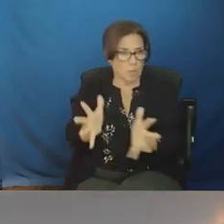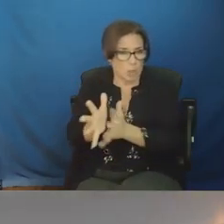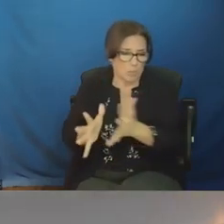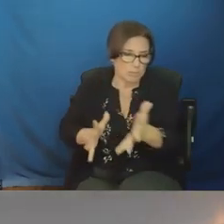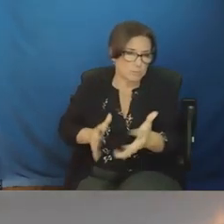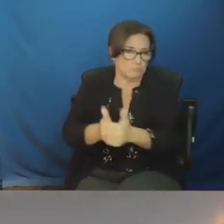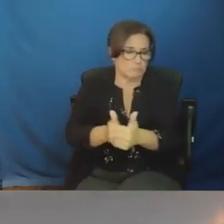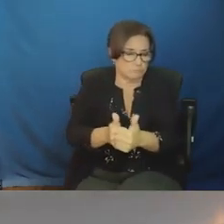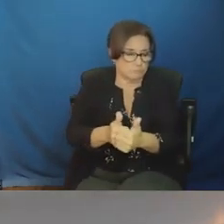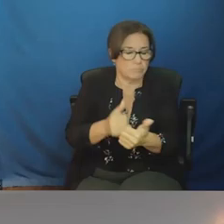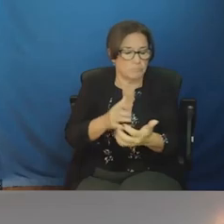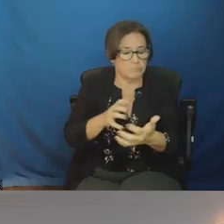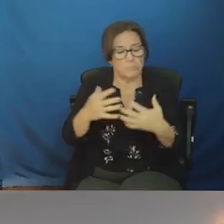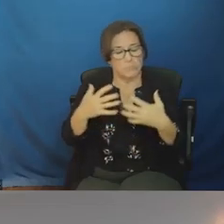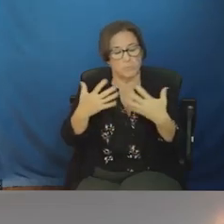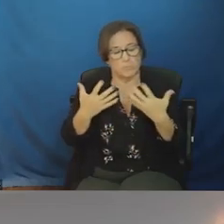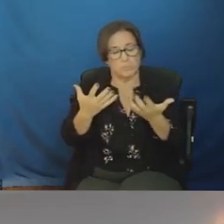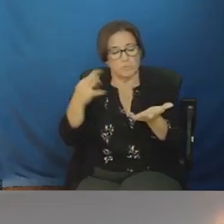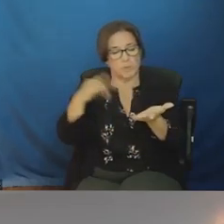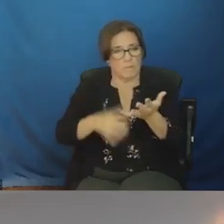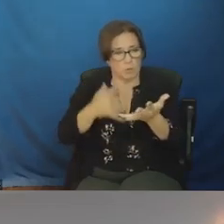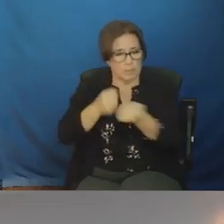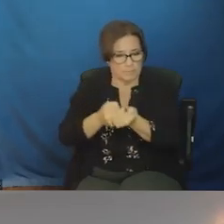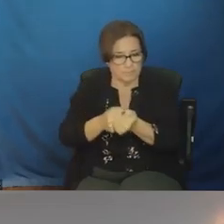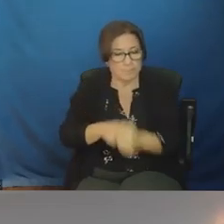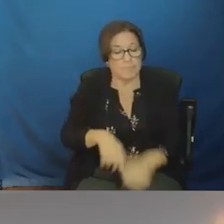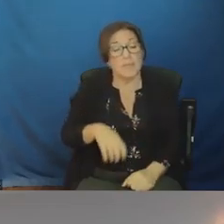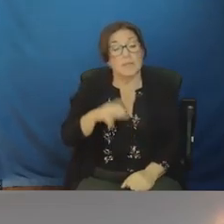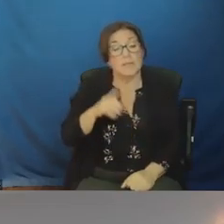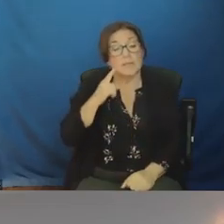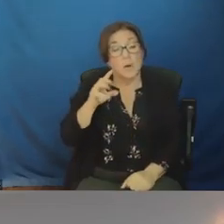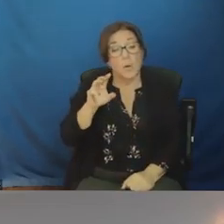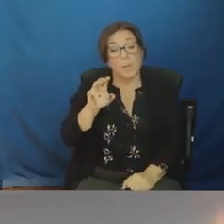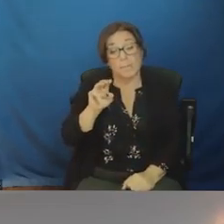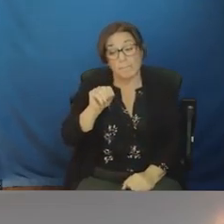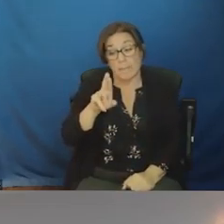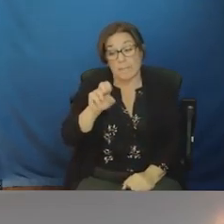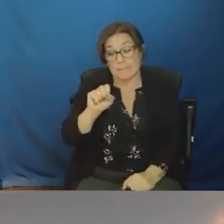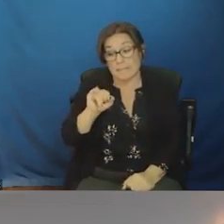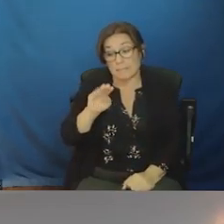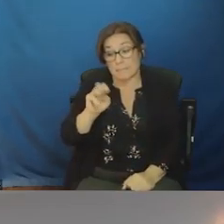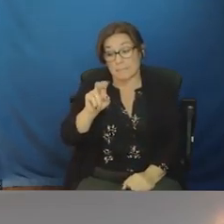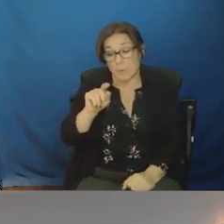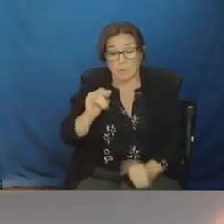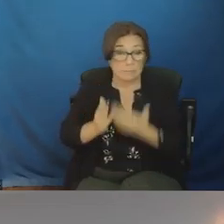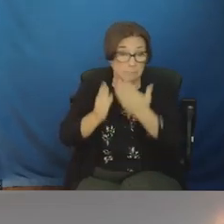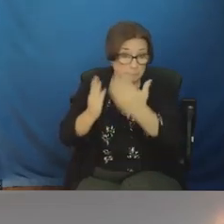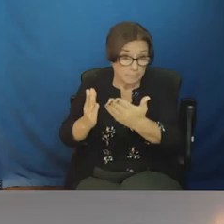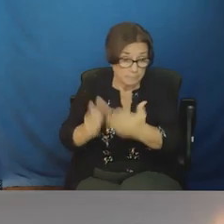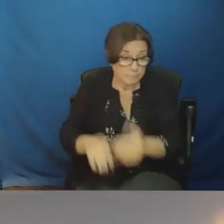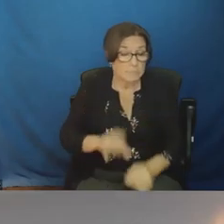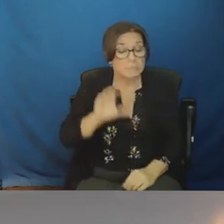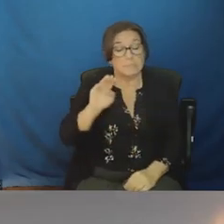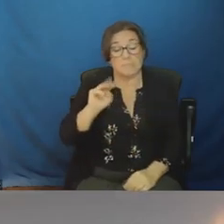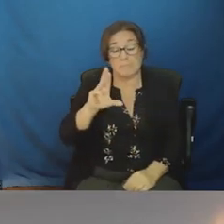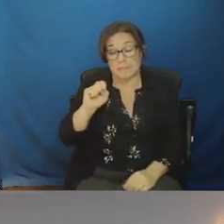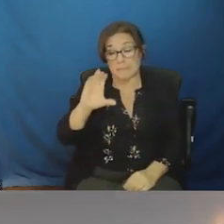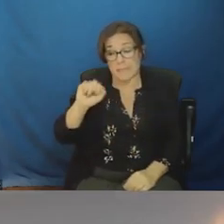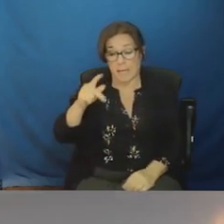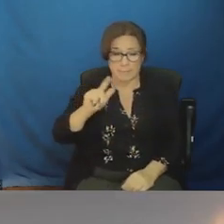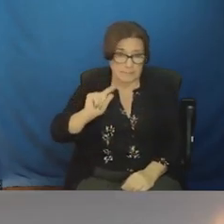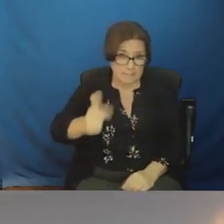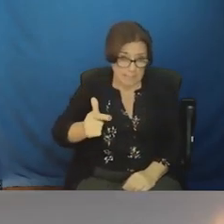recuperación del aprendizaje gracias señora casán quien la segunda gracias señora alba de todos los que estén a favor levanten la mano y digan que sí